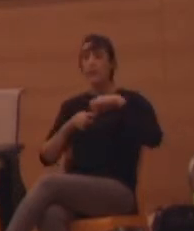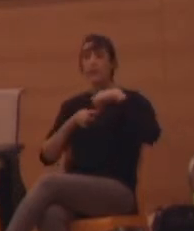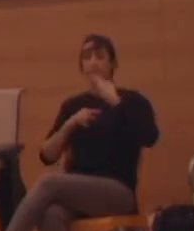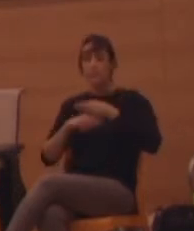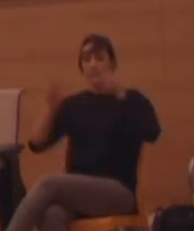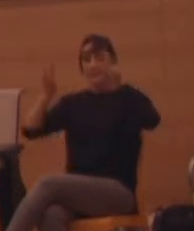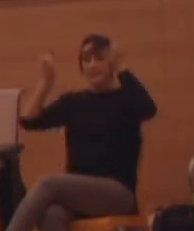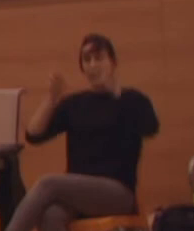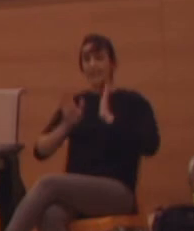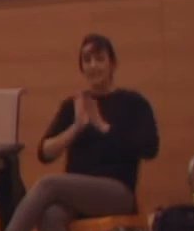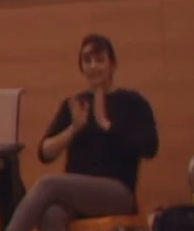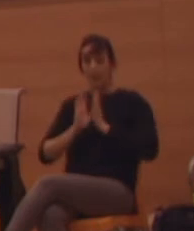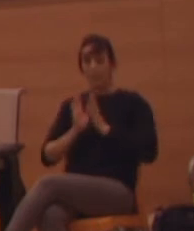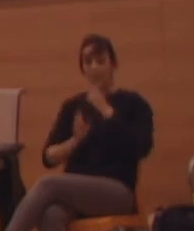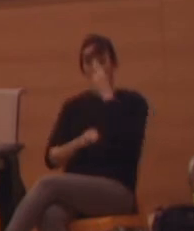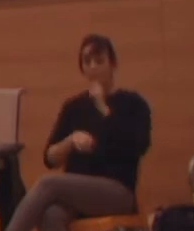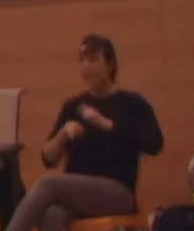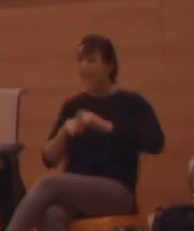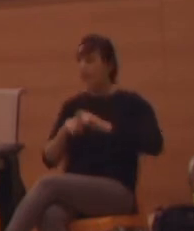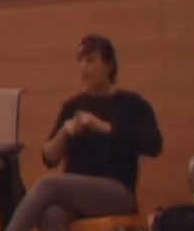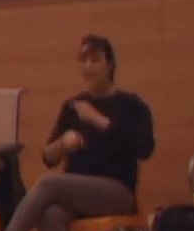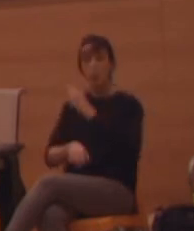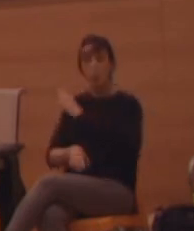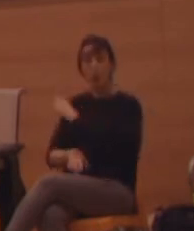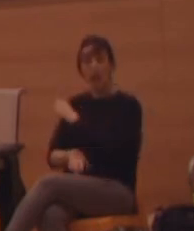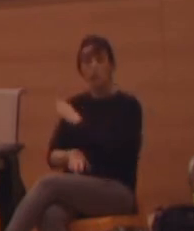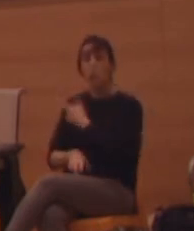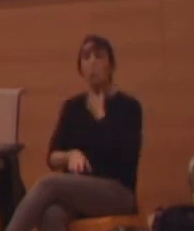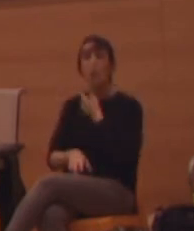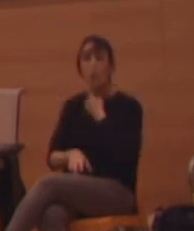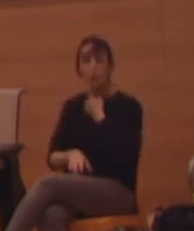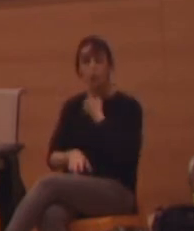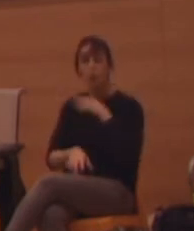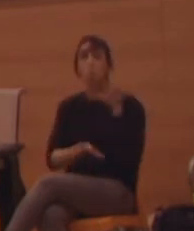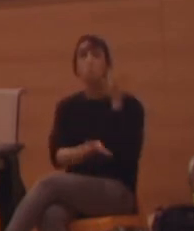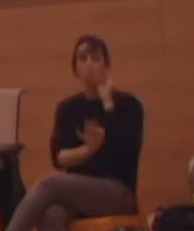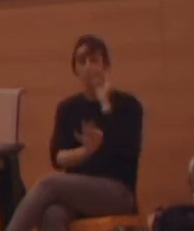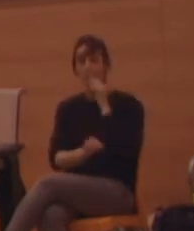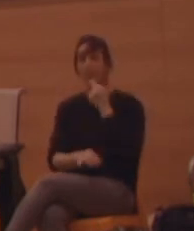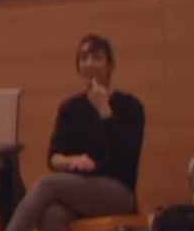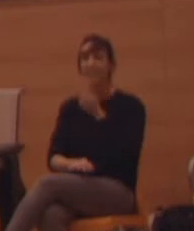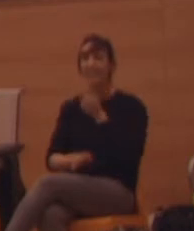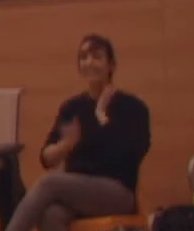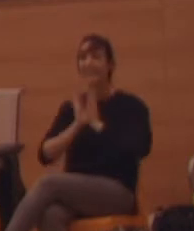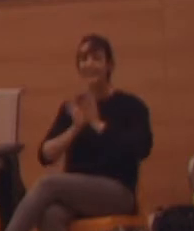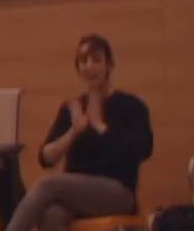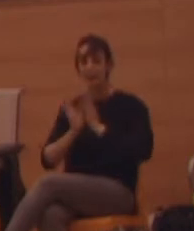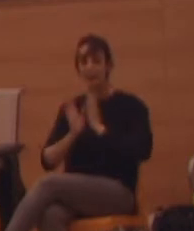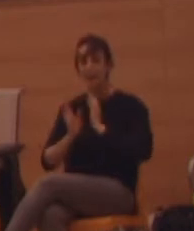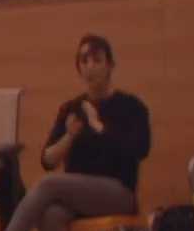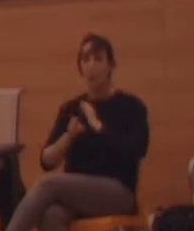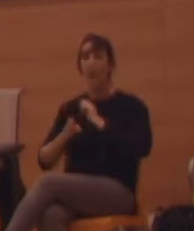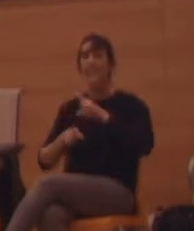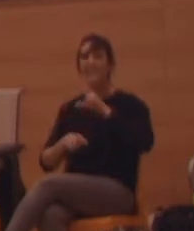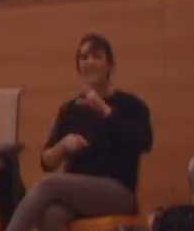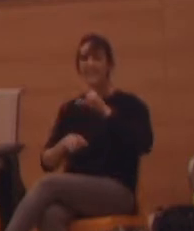pie diabético, a no sé quién se lo oí, no es mío, pero me gustó y lo pongo, que el tratamiento hay que hacerlo en 3D,